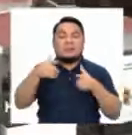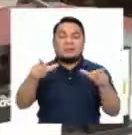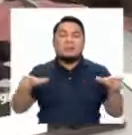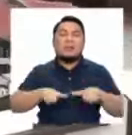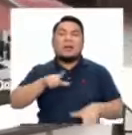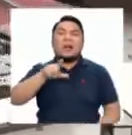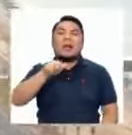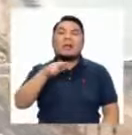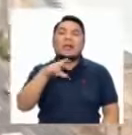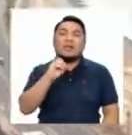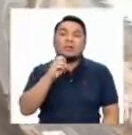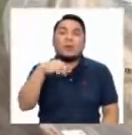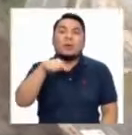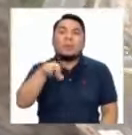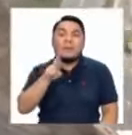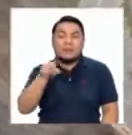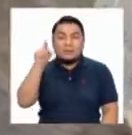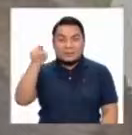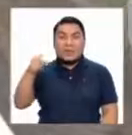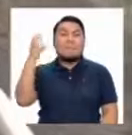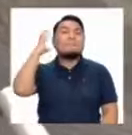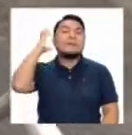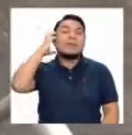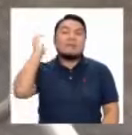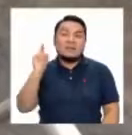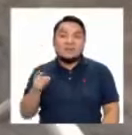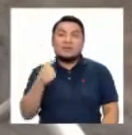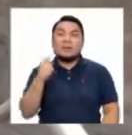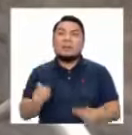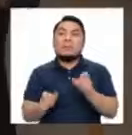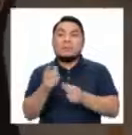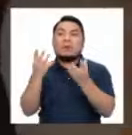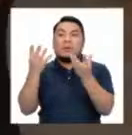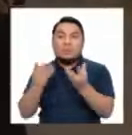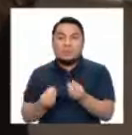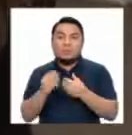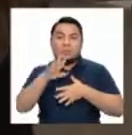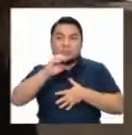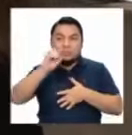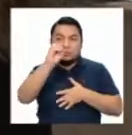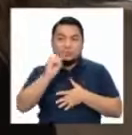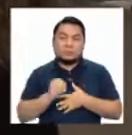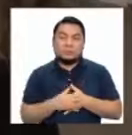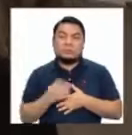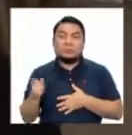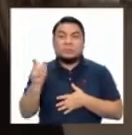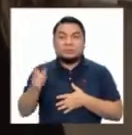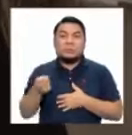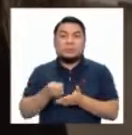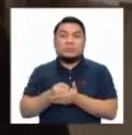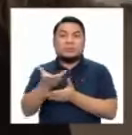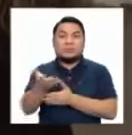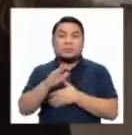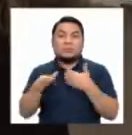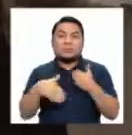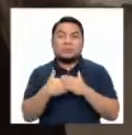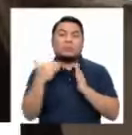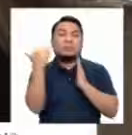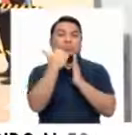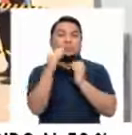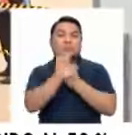en Miraflores, que reabrió sus puertas al público con el aforo reducido al 50%. Los compradores tuvieron que cumplir el